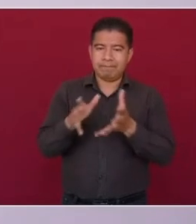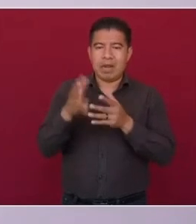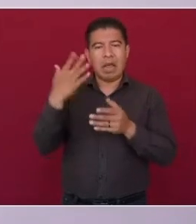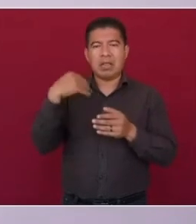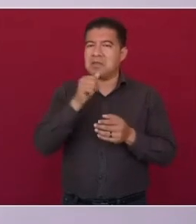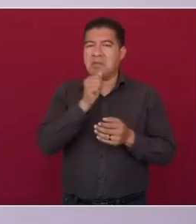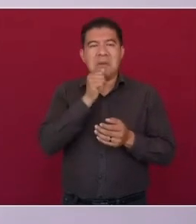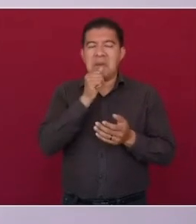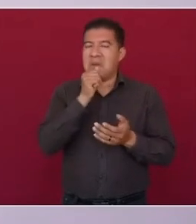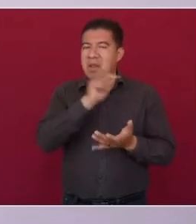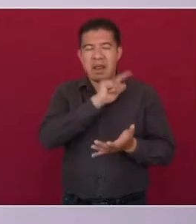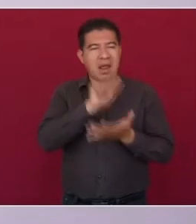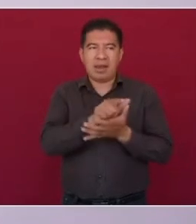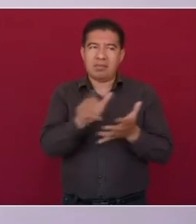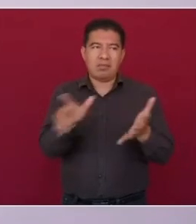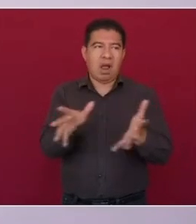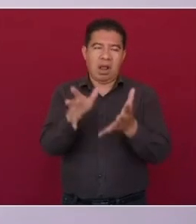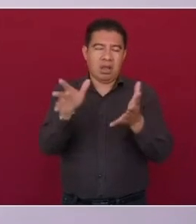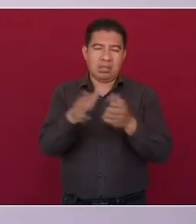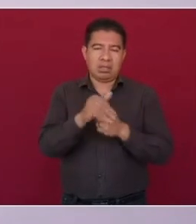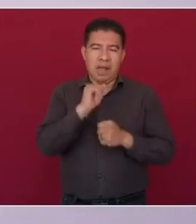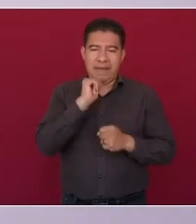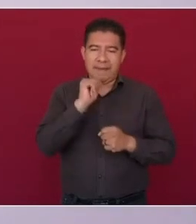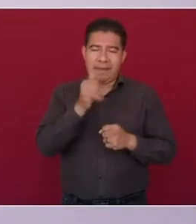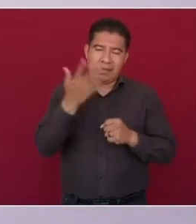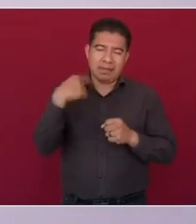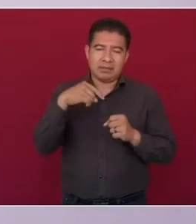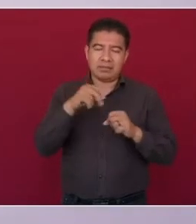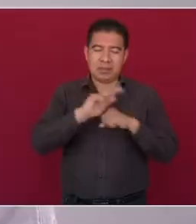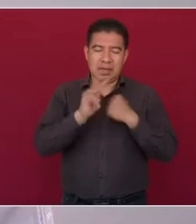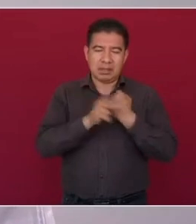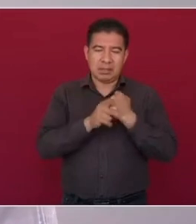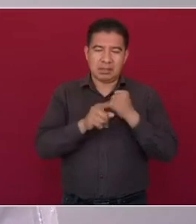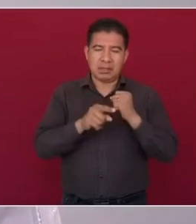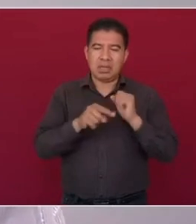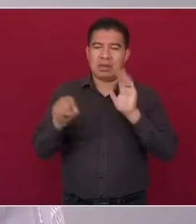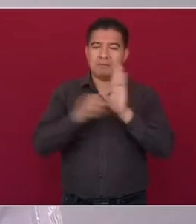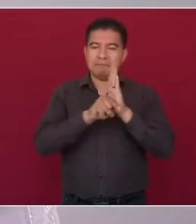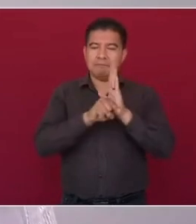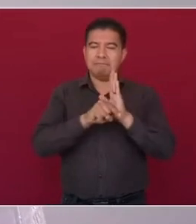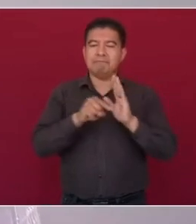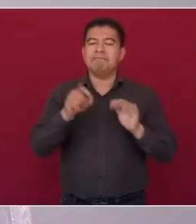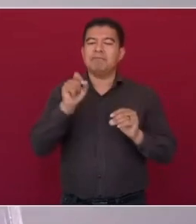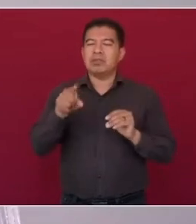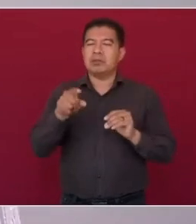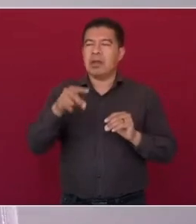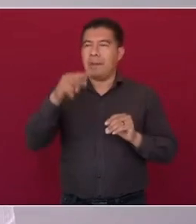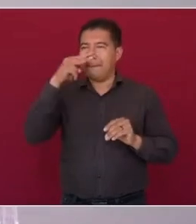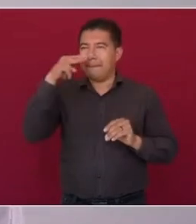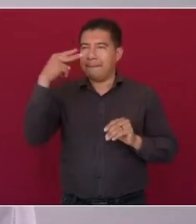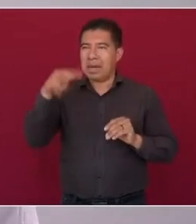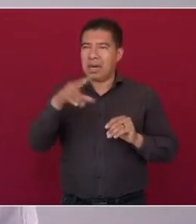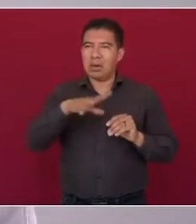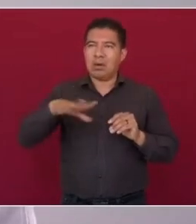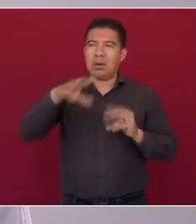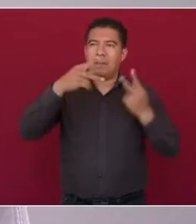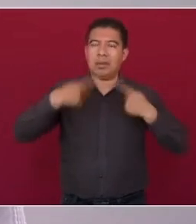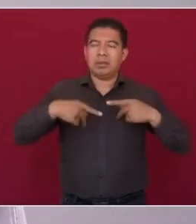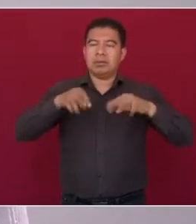sucedía en nuestro país, los trabajadores de México recibieron